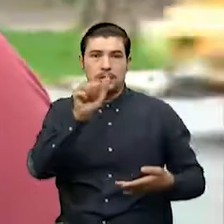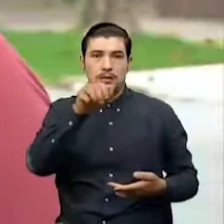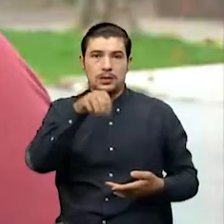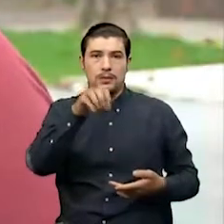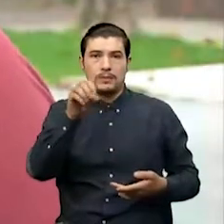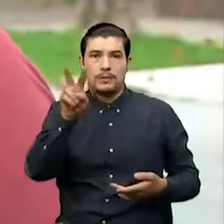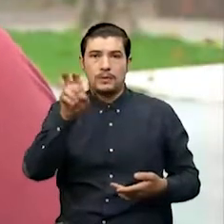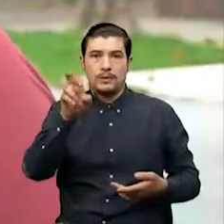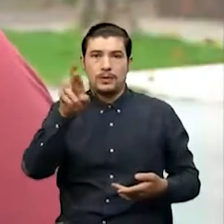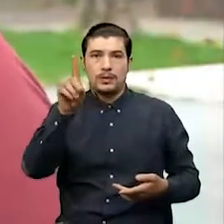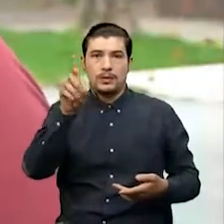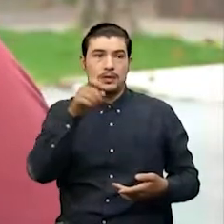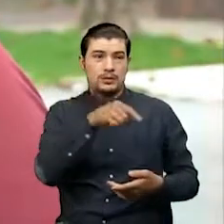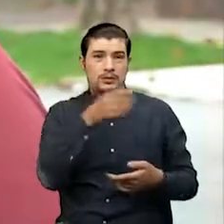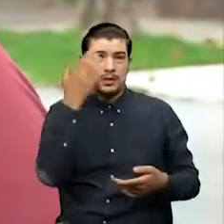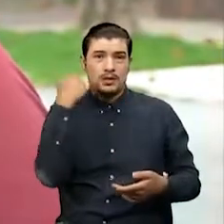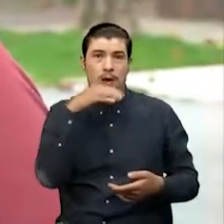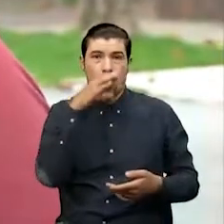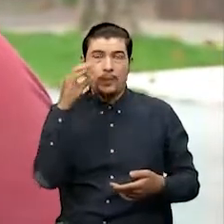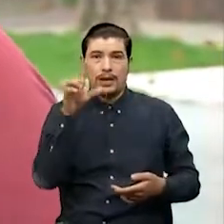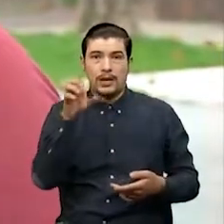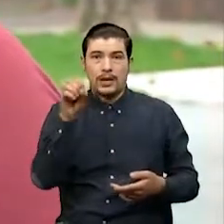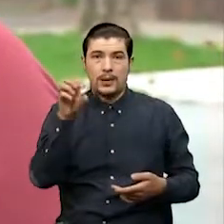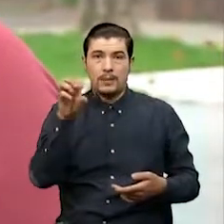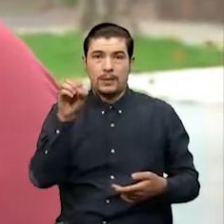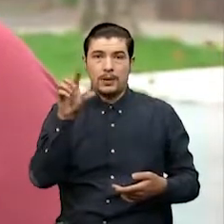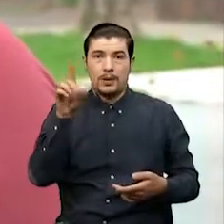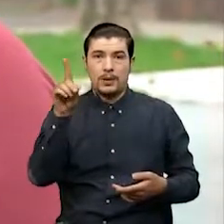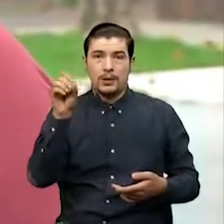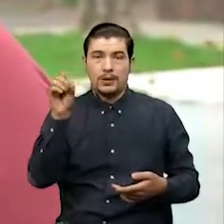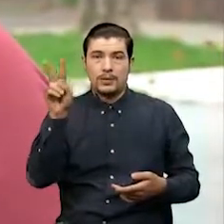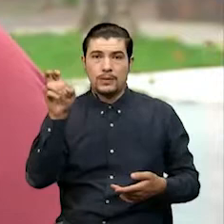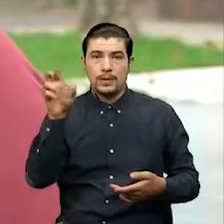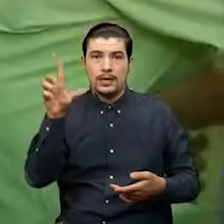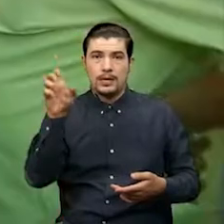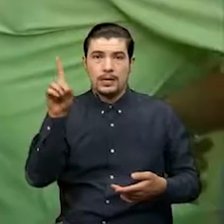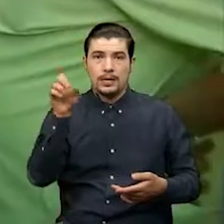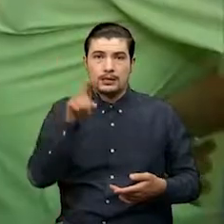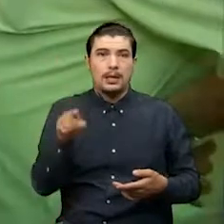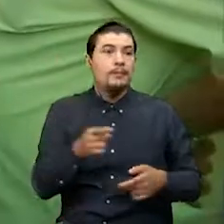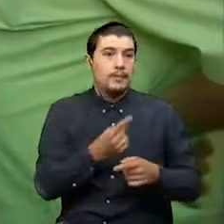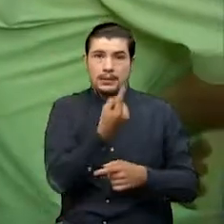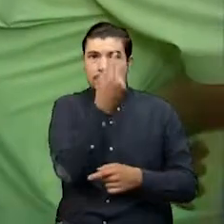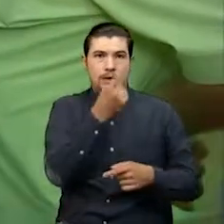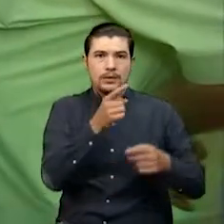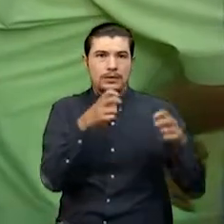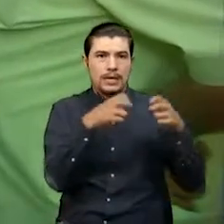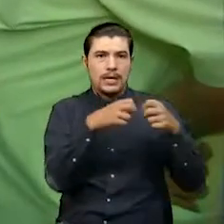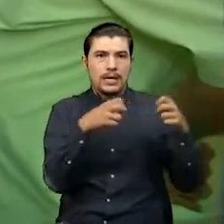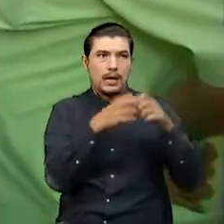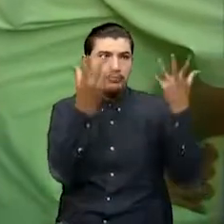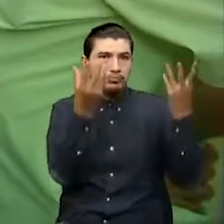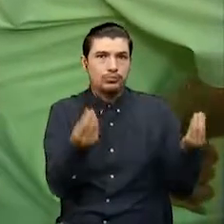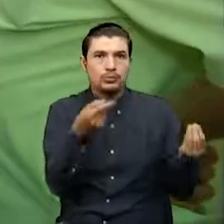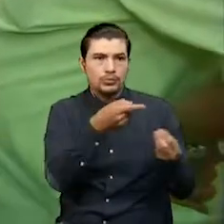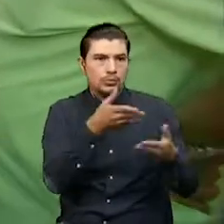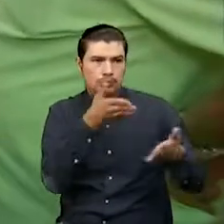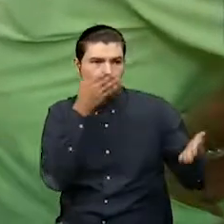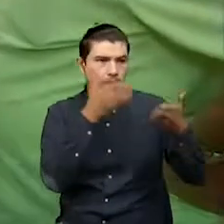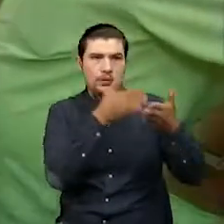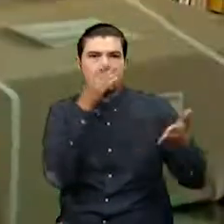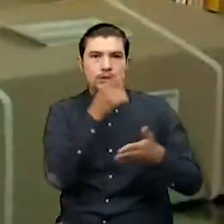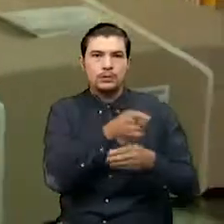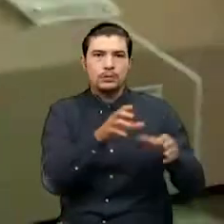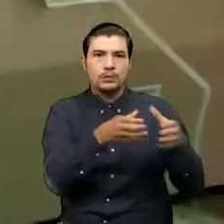lópez y fueron atacados primero les cortaron el servicio de luz por su parte del consulado de venezuela inició